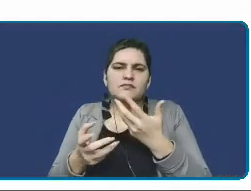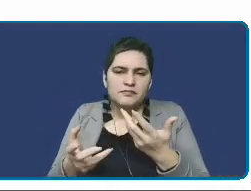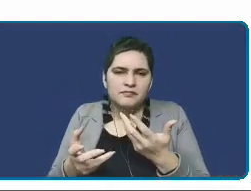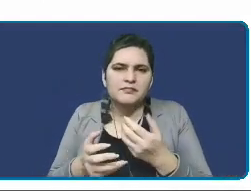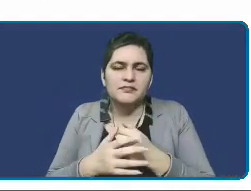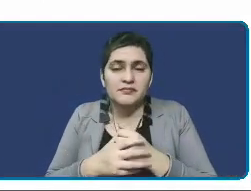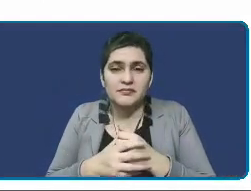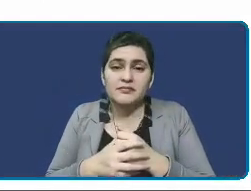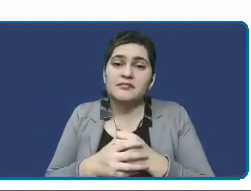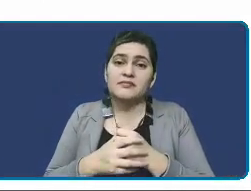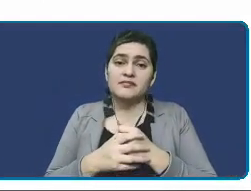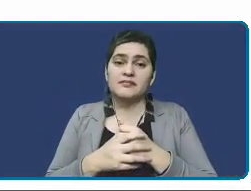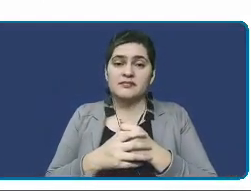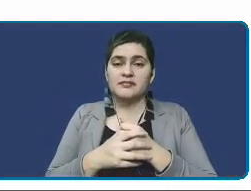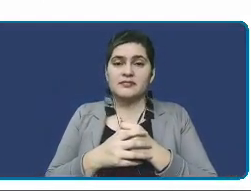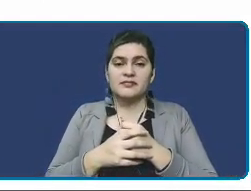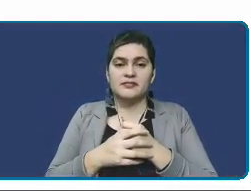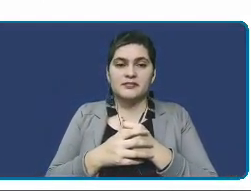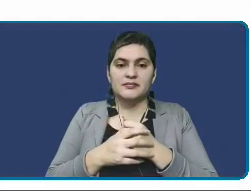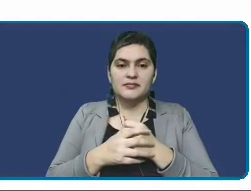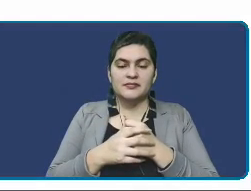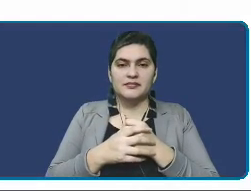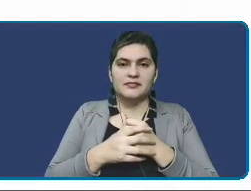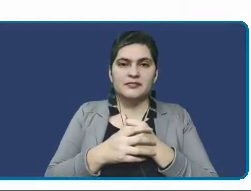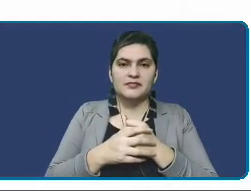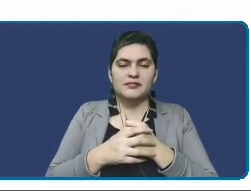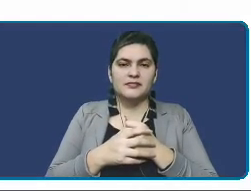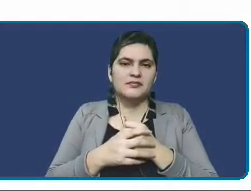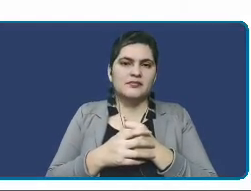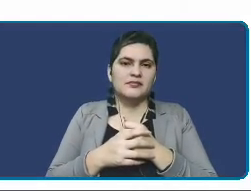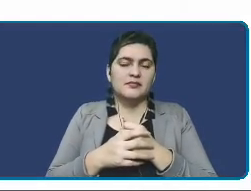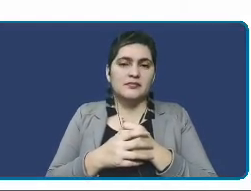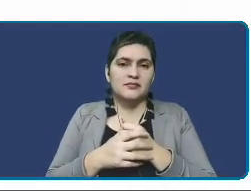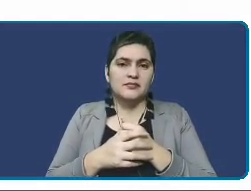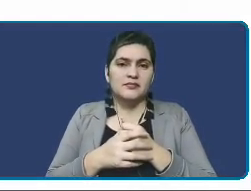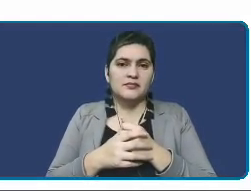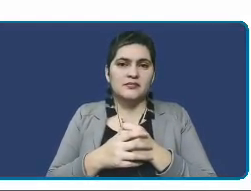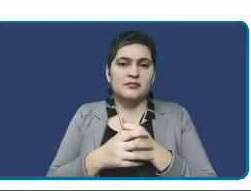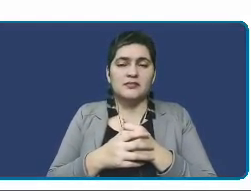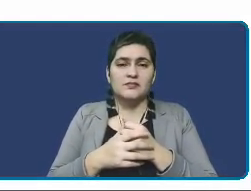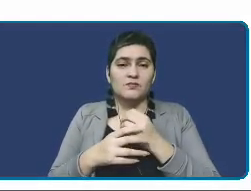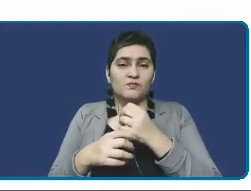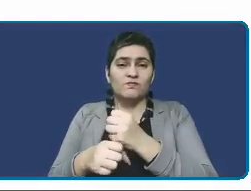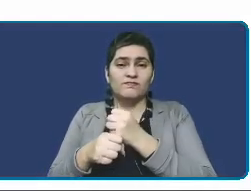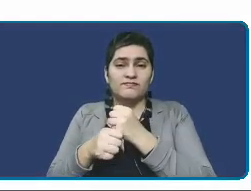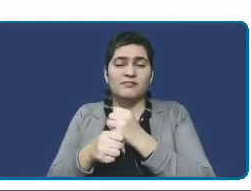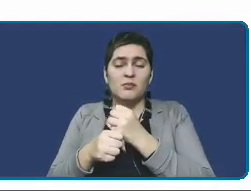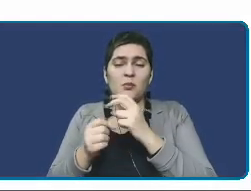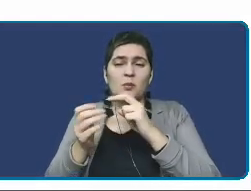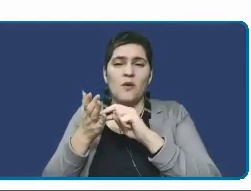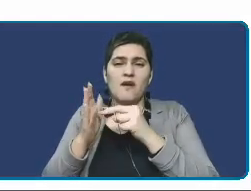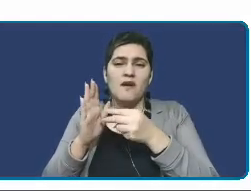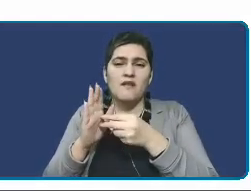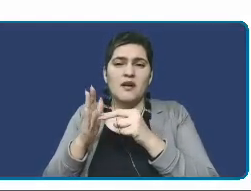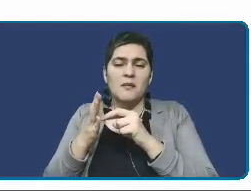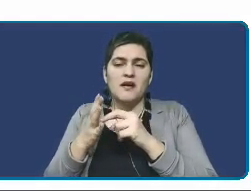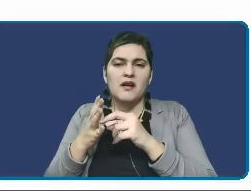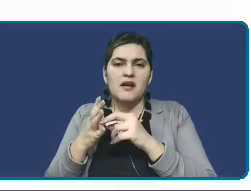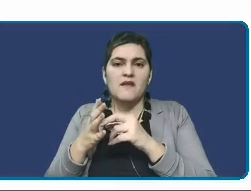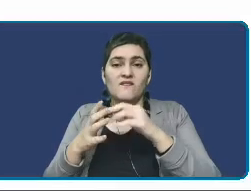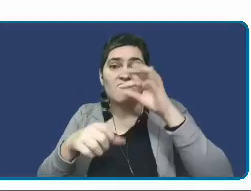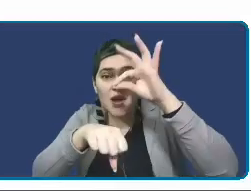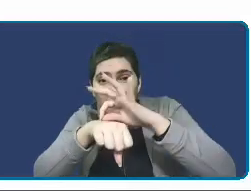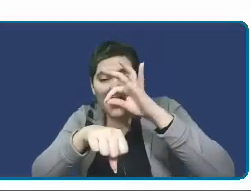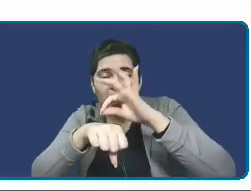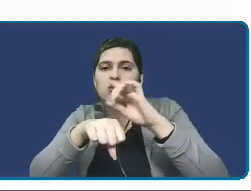sea, me puede favorecer más tener esta constipación funcional, que no es una enfermedad en sí, sino que es